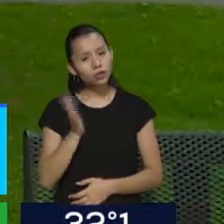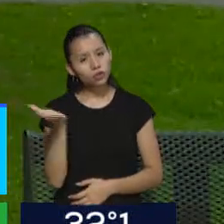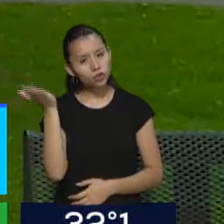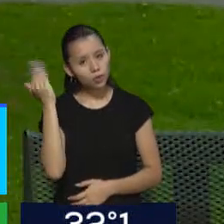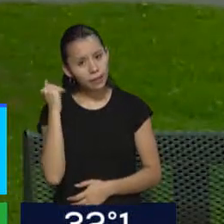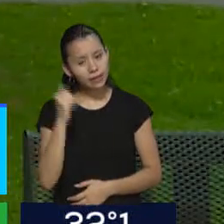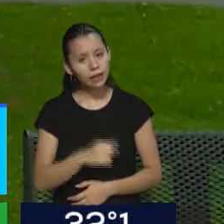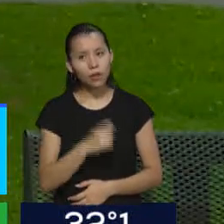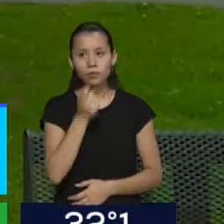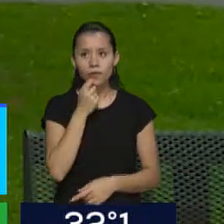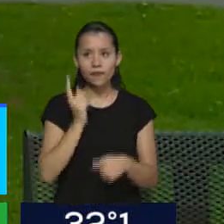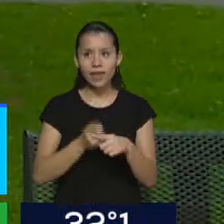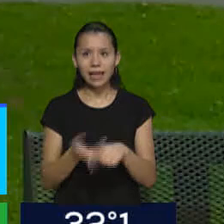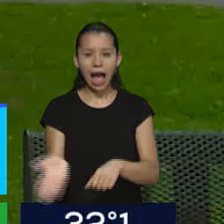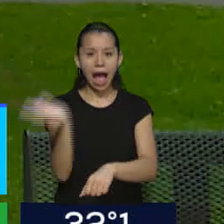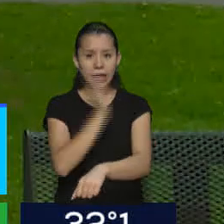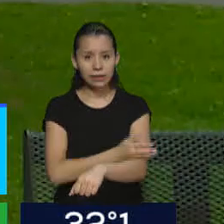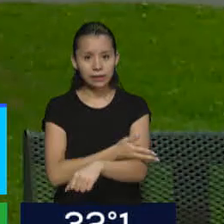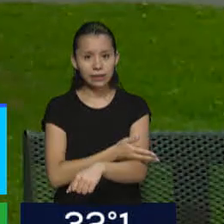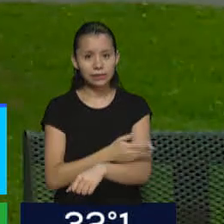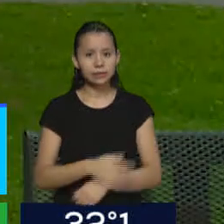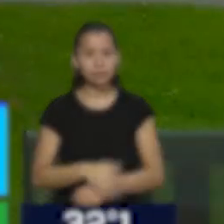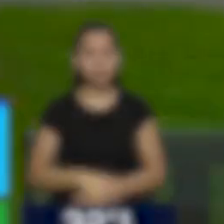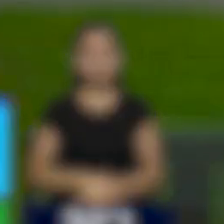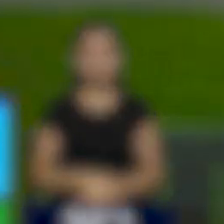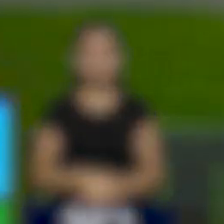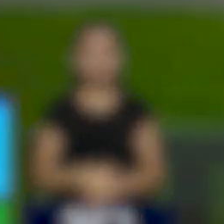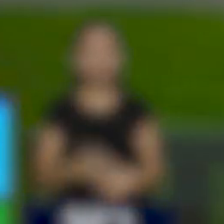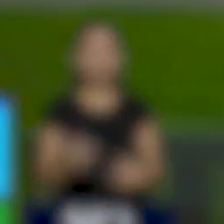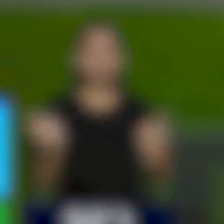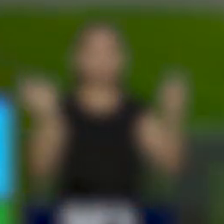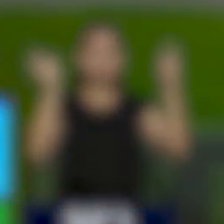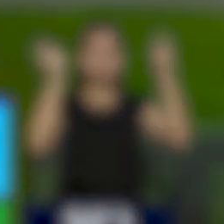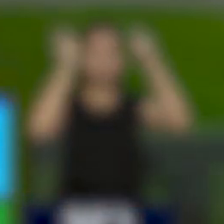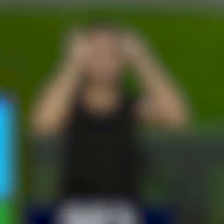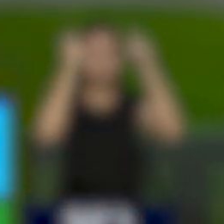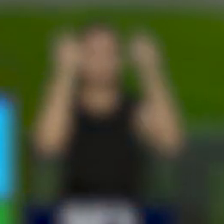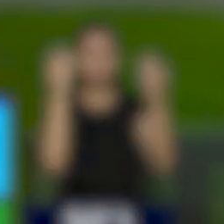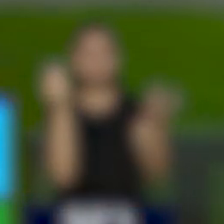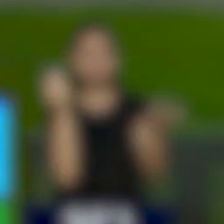antes de la fiesta, fue que se nombró a quién iba a ser la representante del departamento.